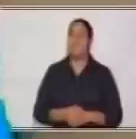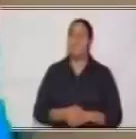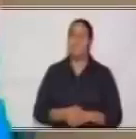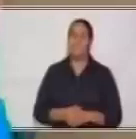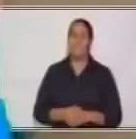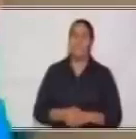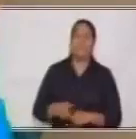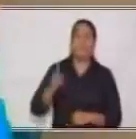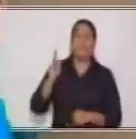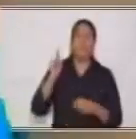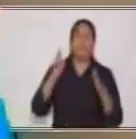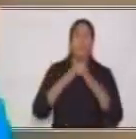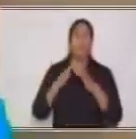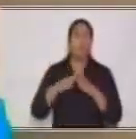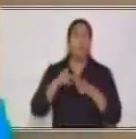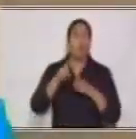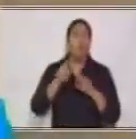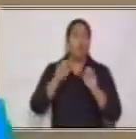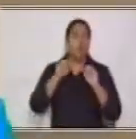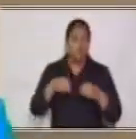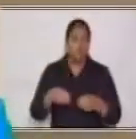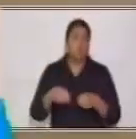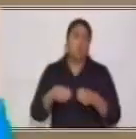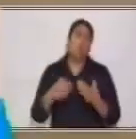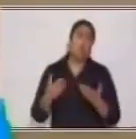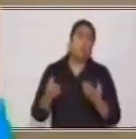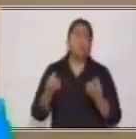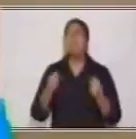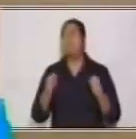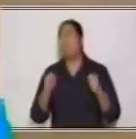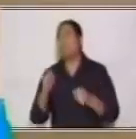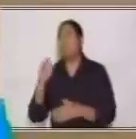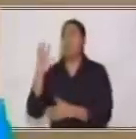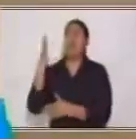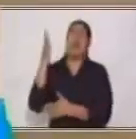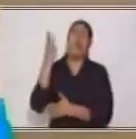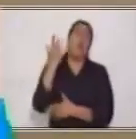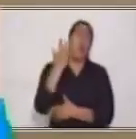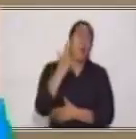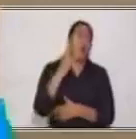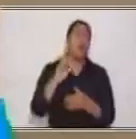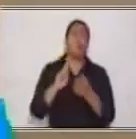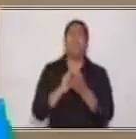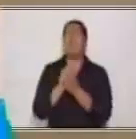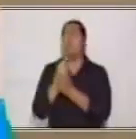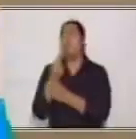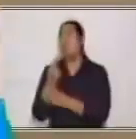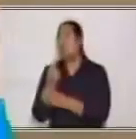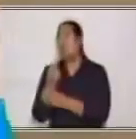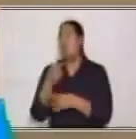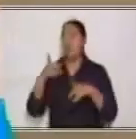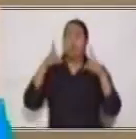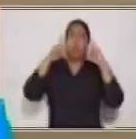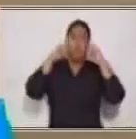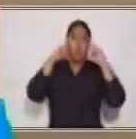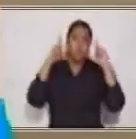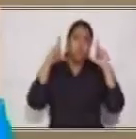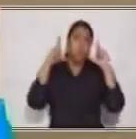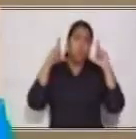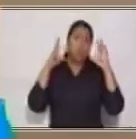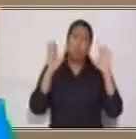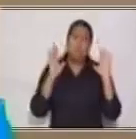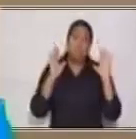En casa podemos realizar, puede ser un árbol, puede ser una flor, un sol.